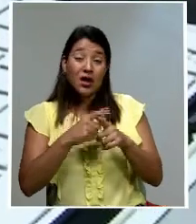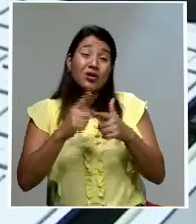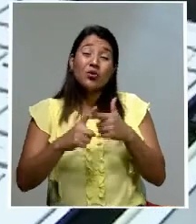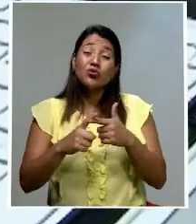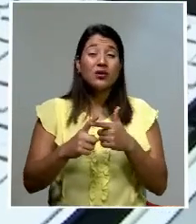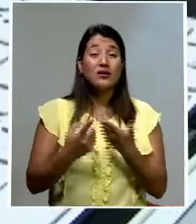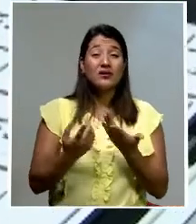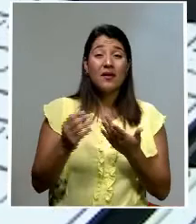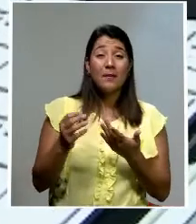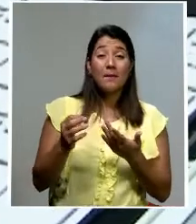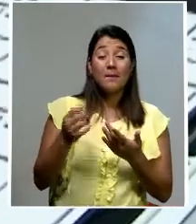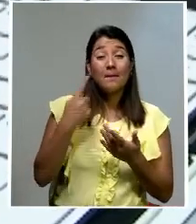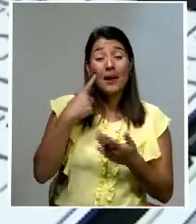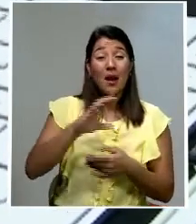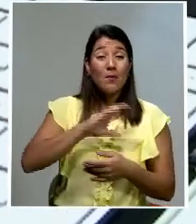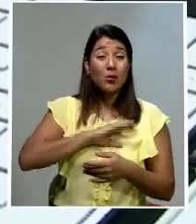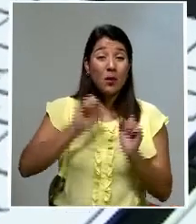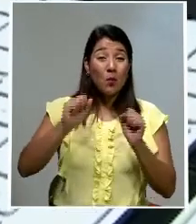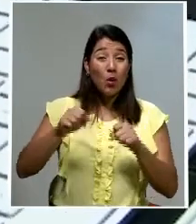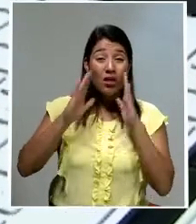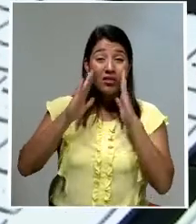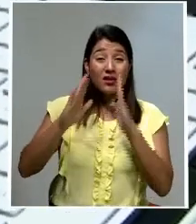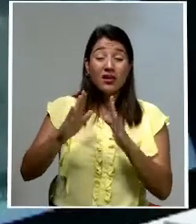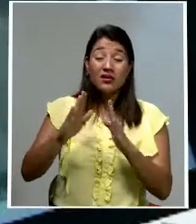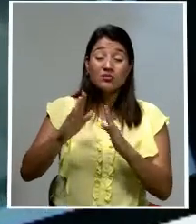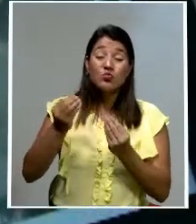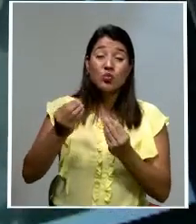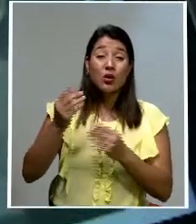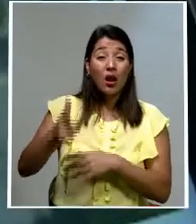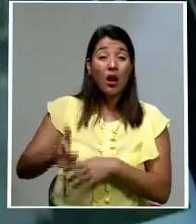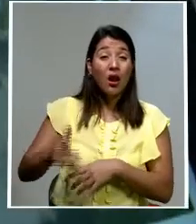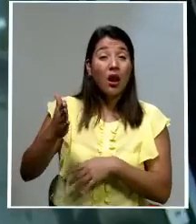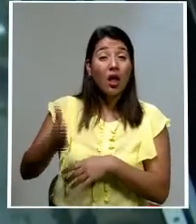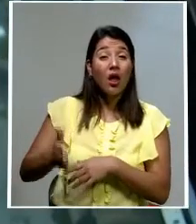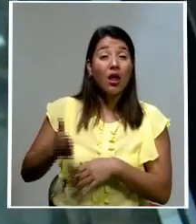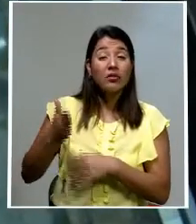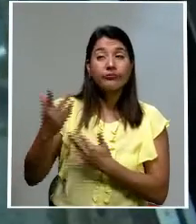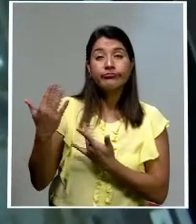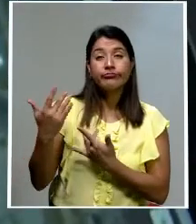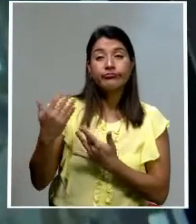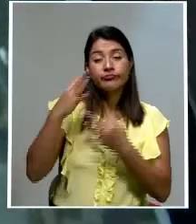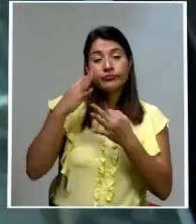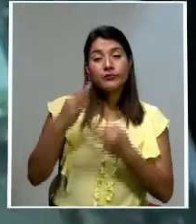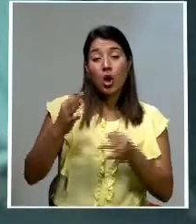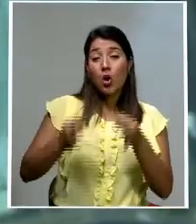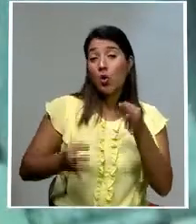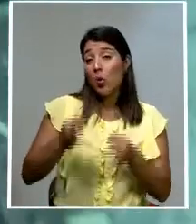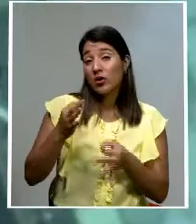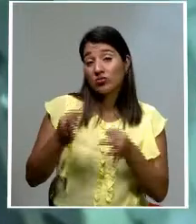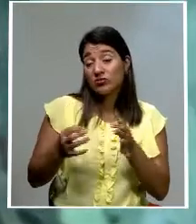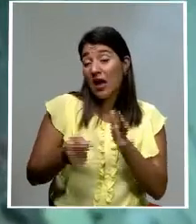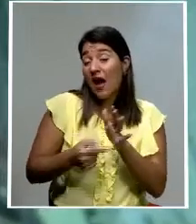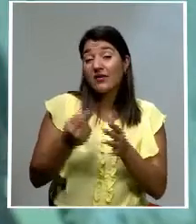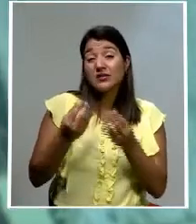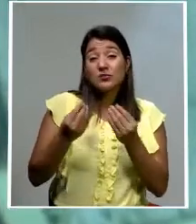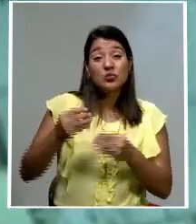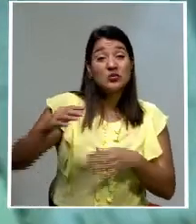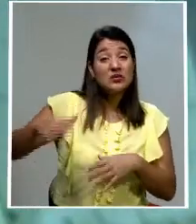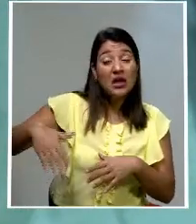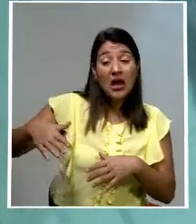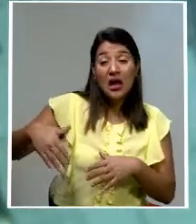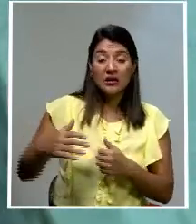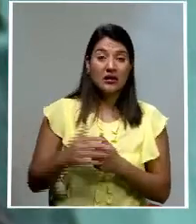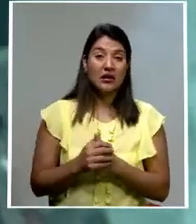policial sea lenta, que sea inclusive que sea tardía, cuando ya no hay ningún interés en la